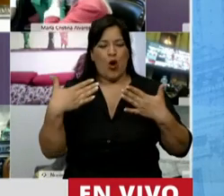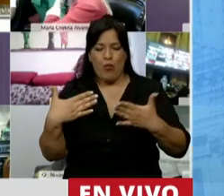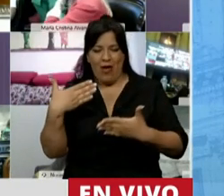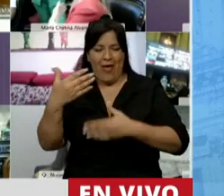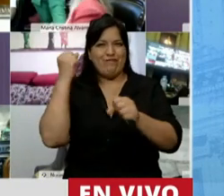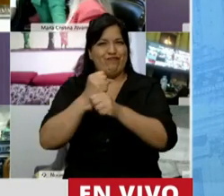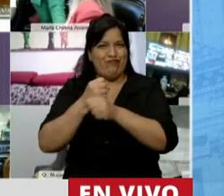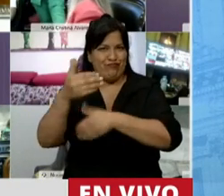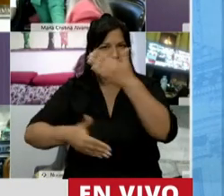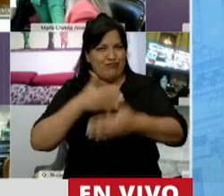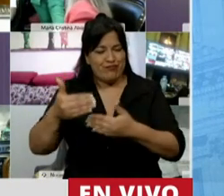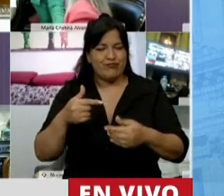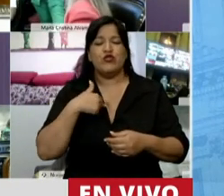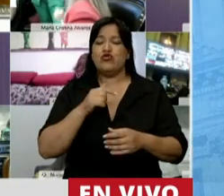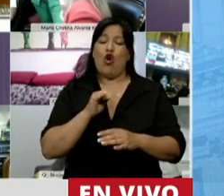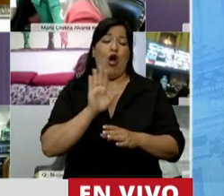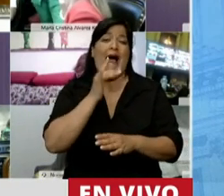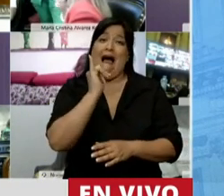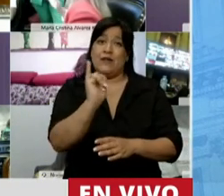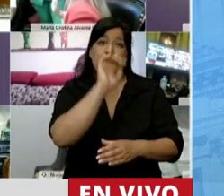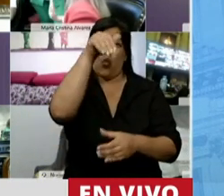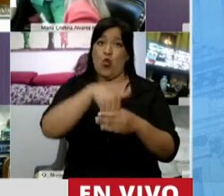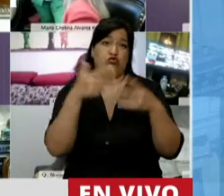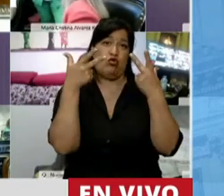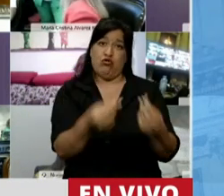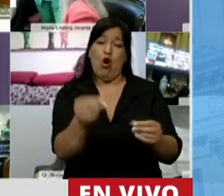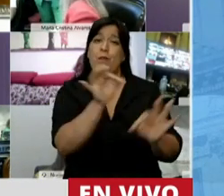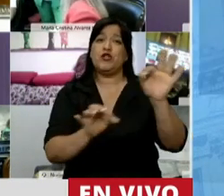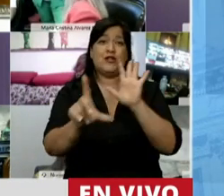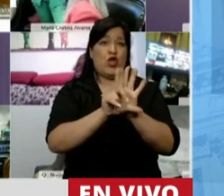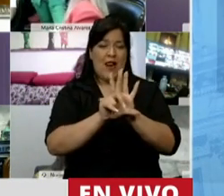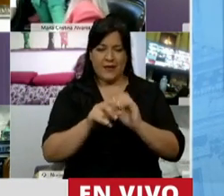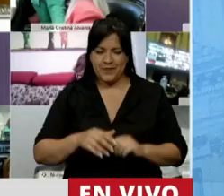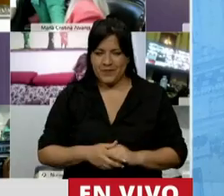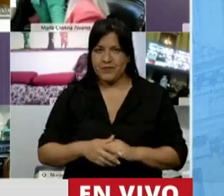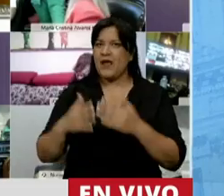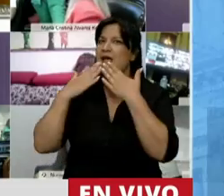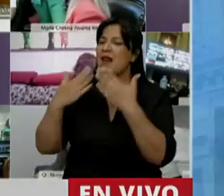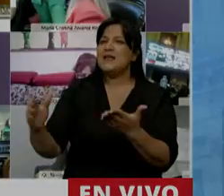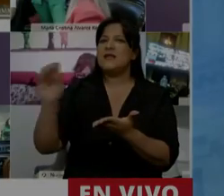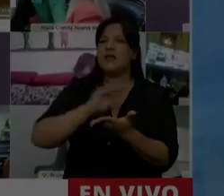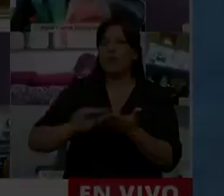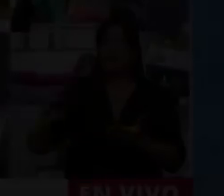Por todo lo expuesto, anticipo mi voto negativo al presente proyecto de ley. Gracias, diputada Lidia Escárate.